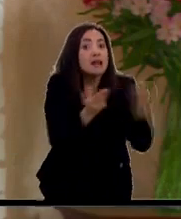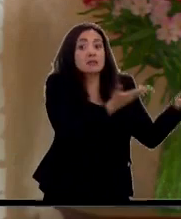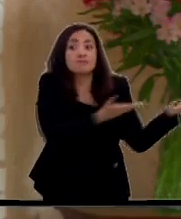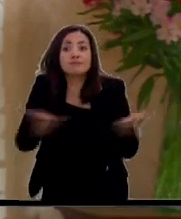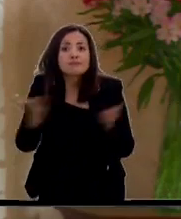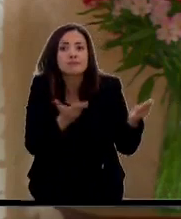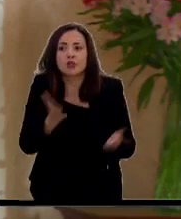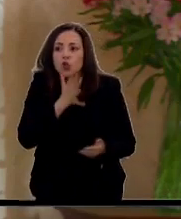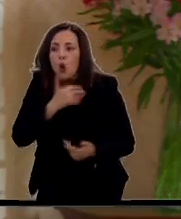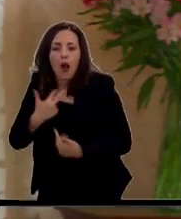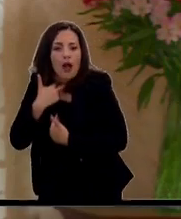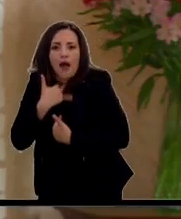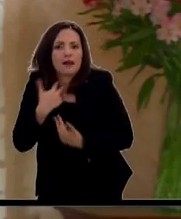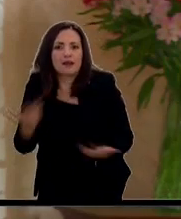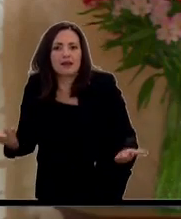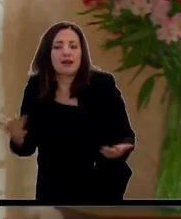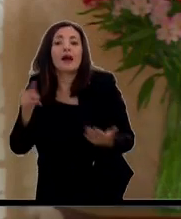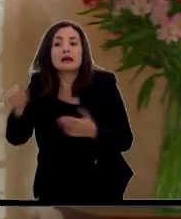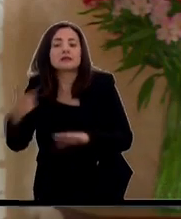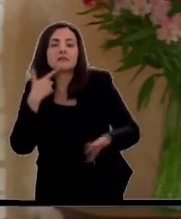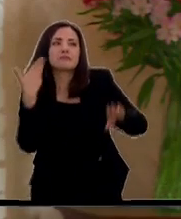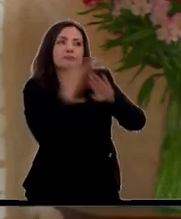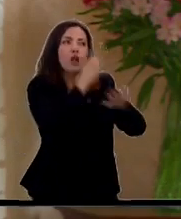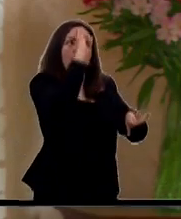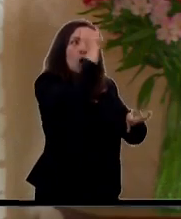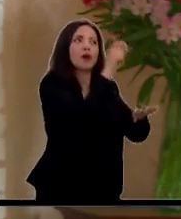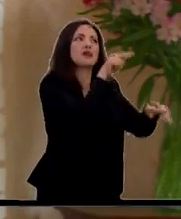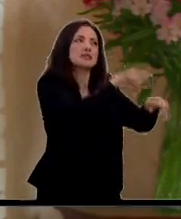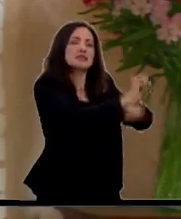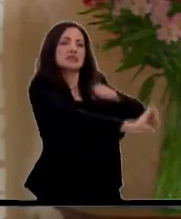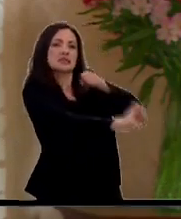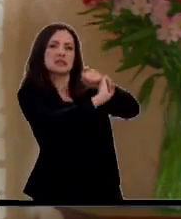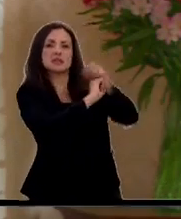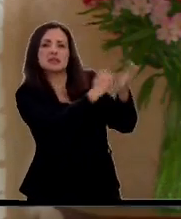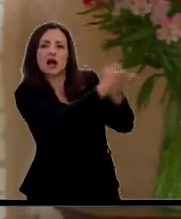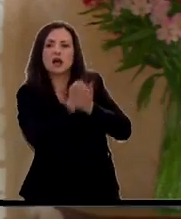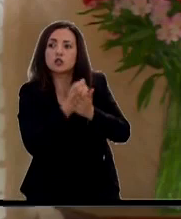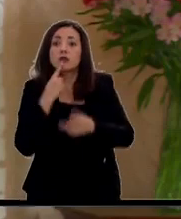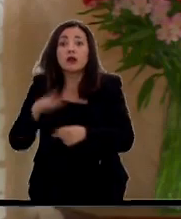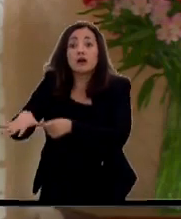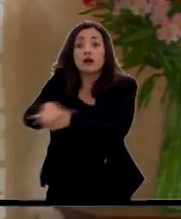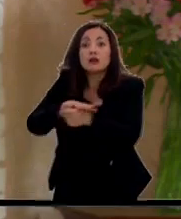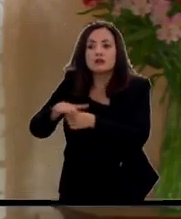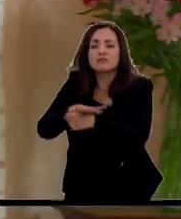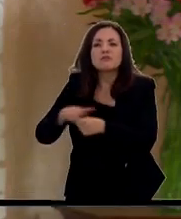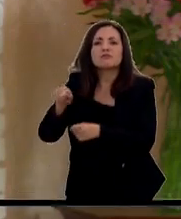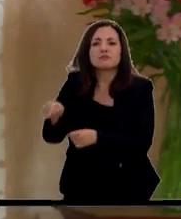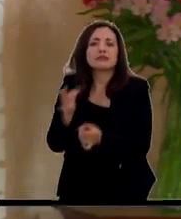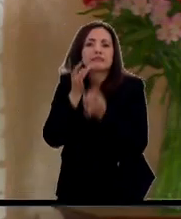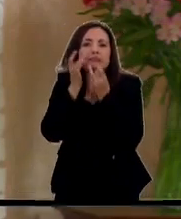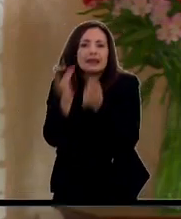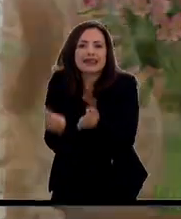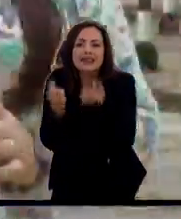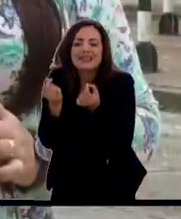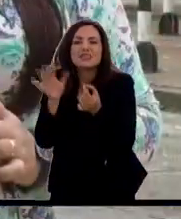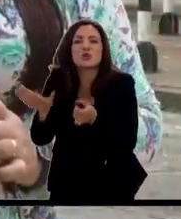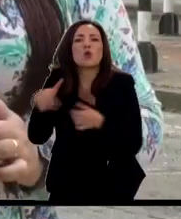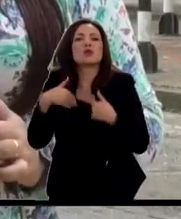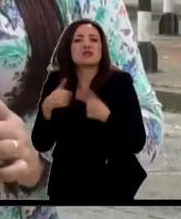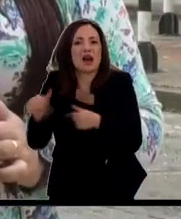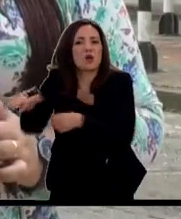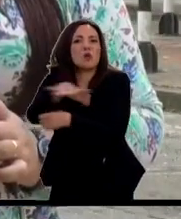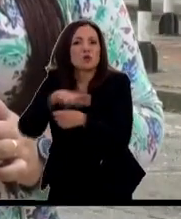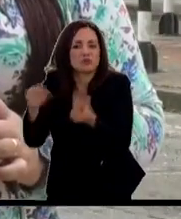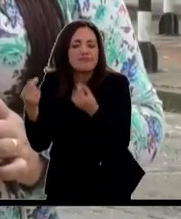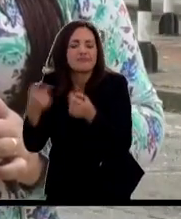pacientes. De hecho, están pidiendo ayuda al gobierno nacional y califican lo que está sucediendo como una crisis en materia de salud. Andrea Estrella, ¿qué es lo